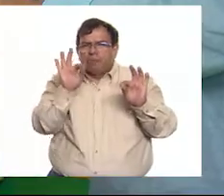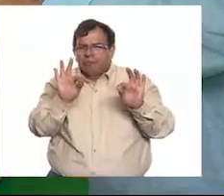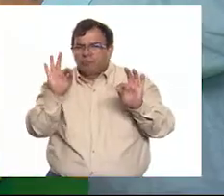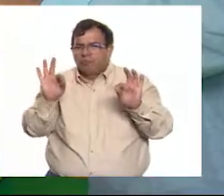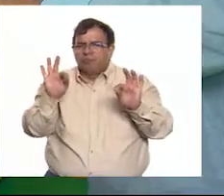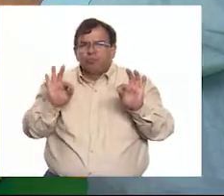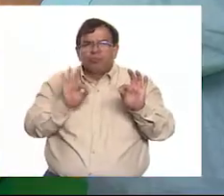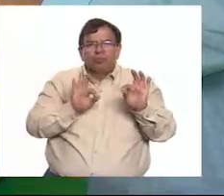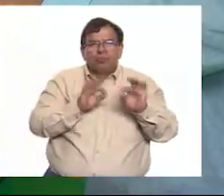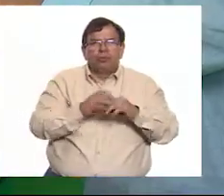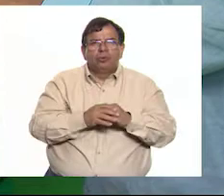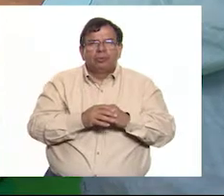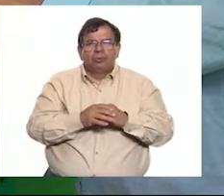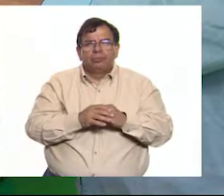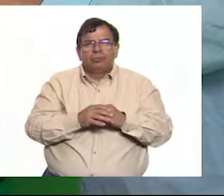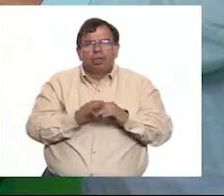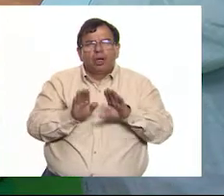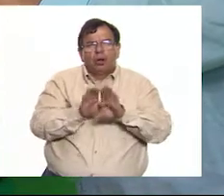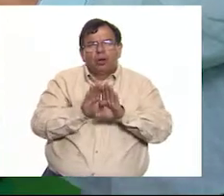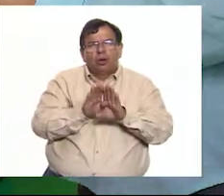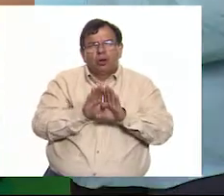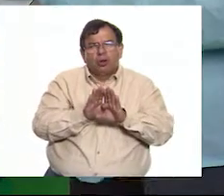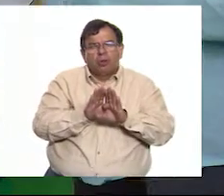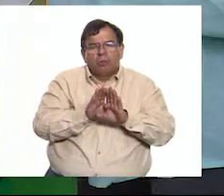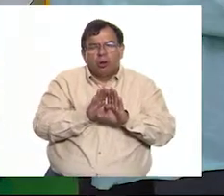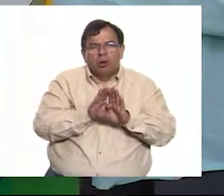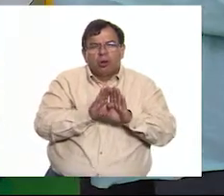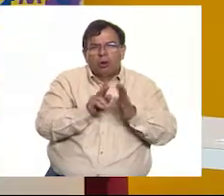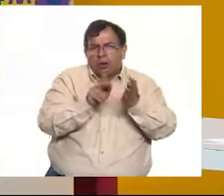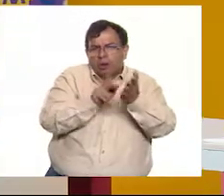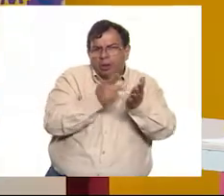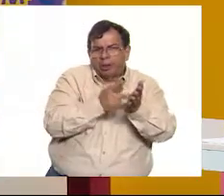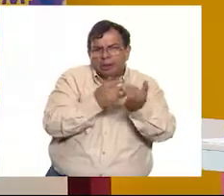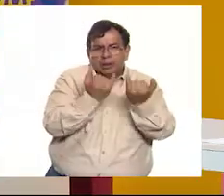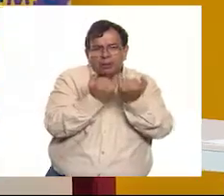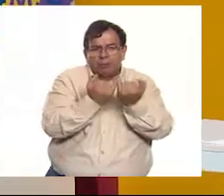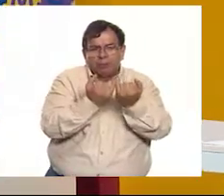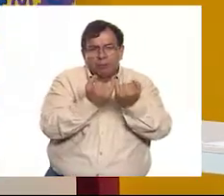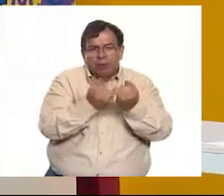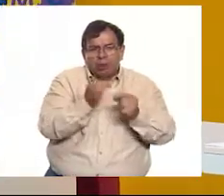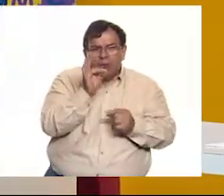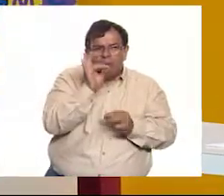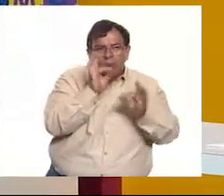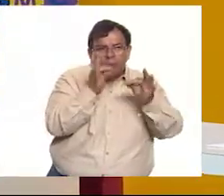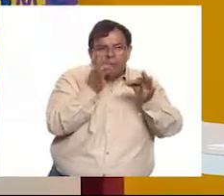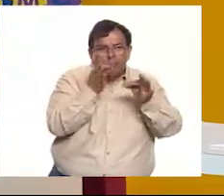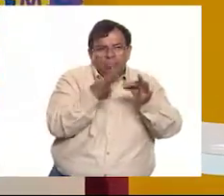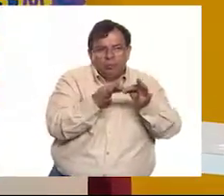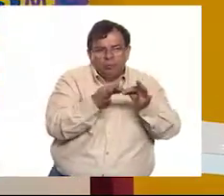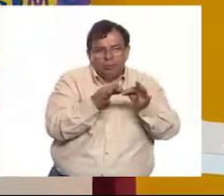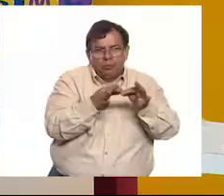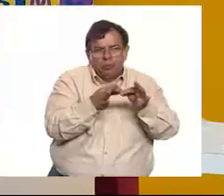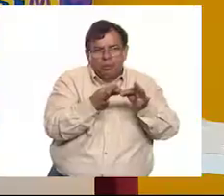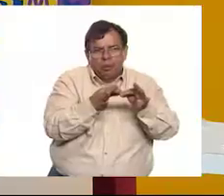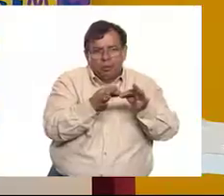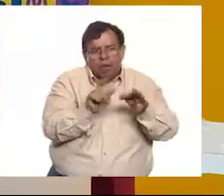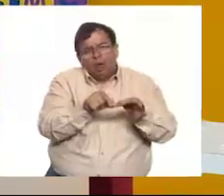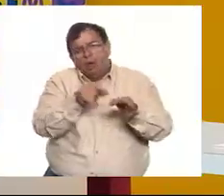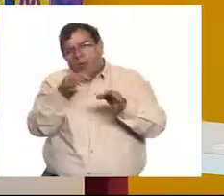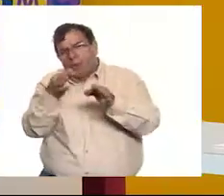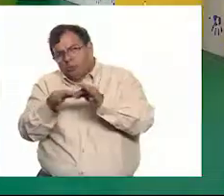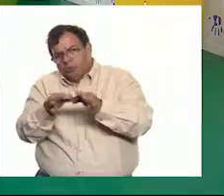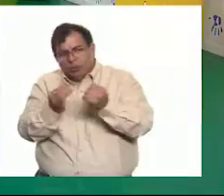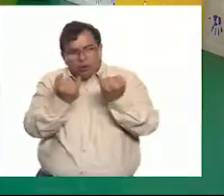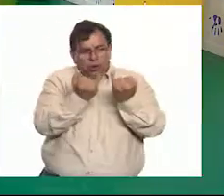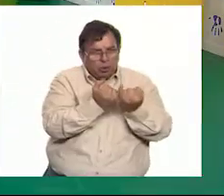puntos haciendo repetición. O sea que si pongo un punto, tengo que ponerlo otro igual. Y